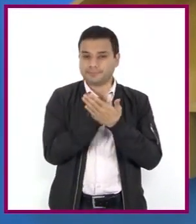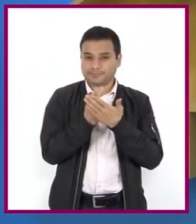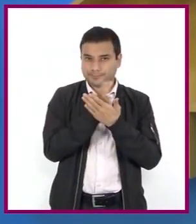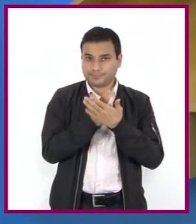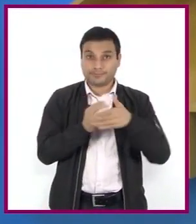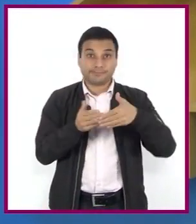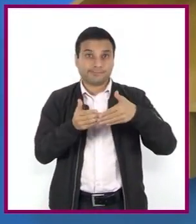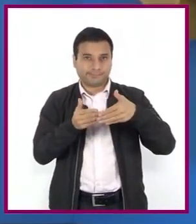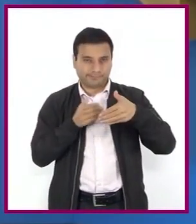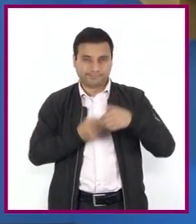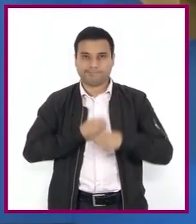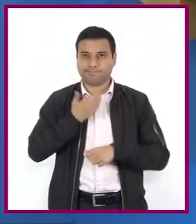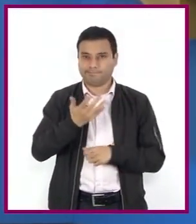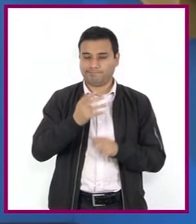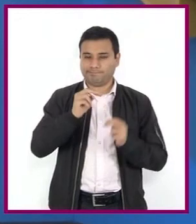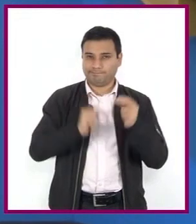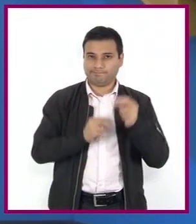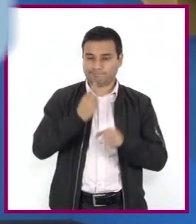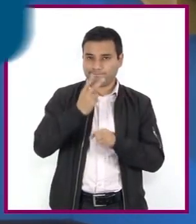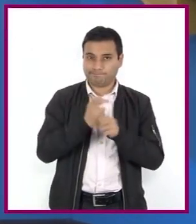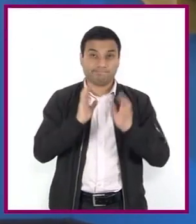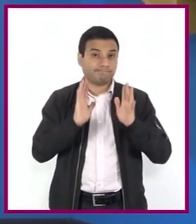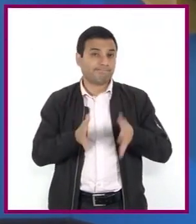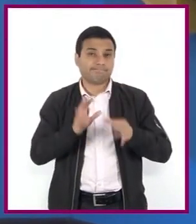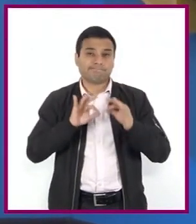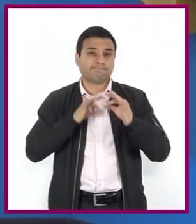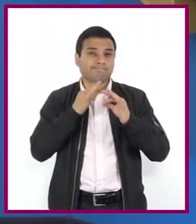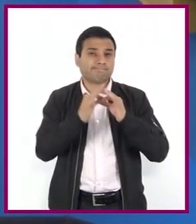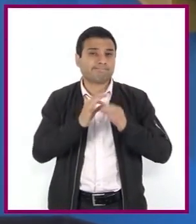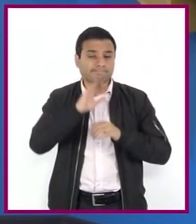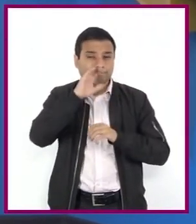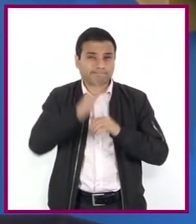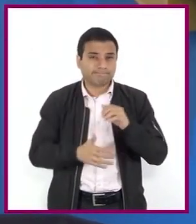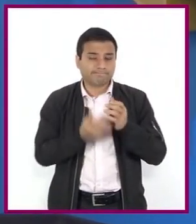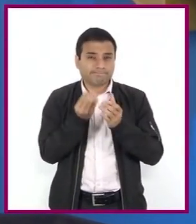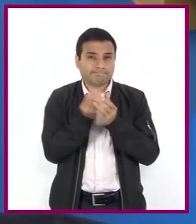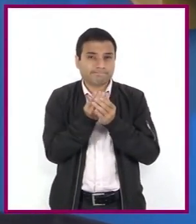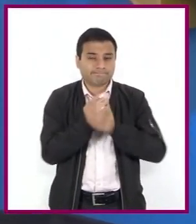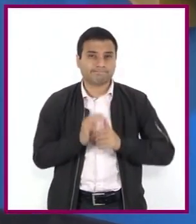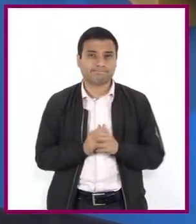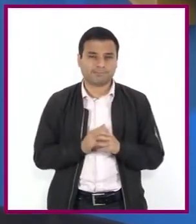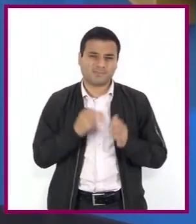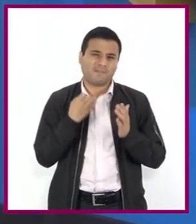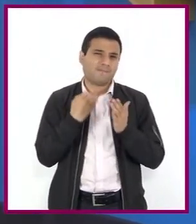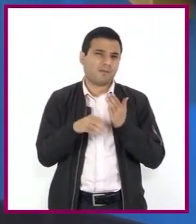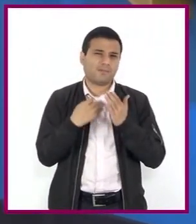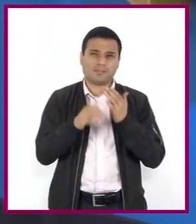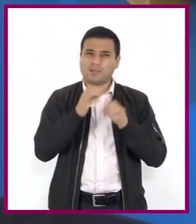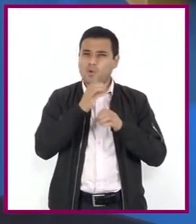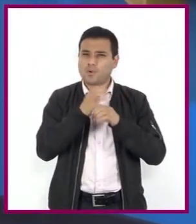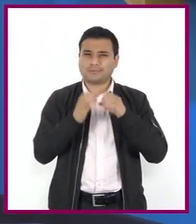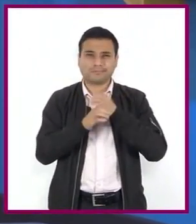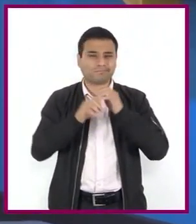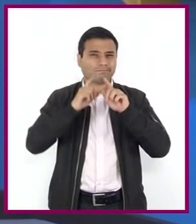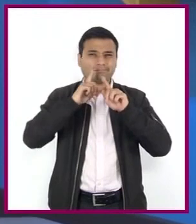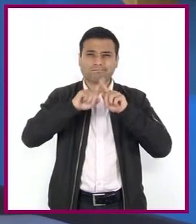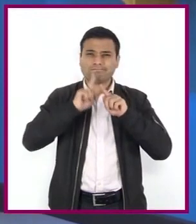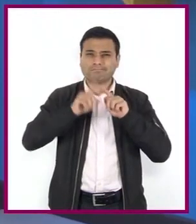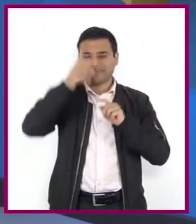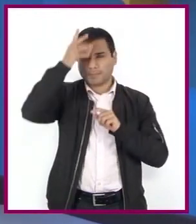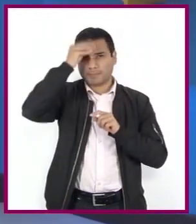expresión cuadrática. Listo, hemos terminado la sesión, pero aún nos queda mucho por explorar y